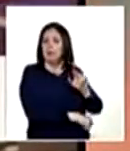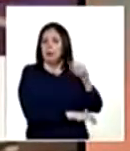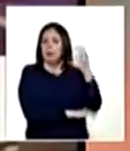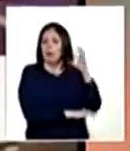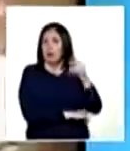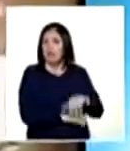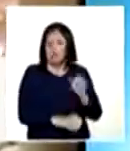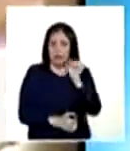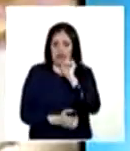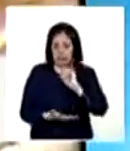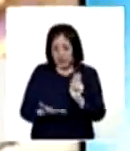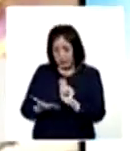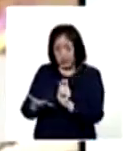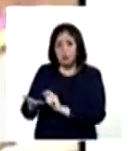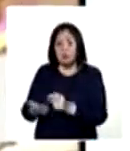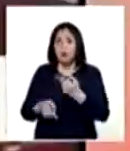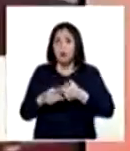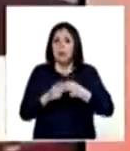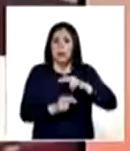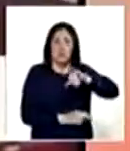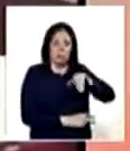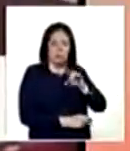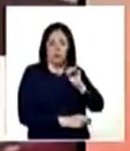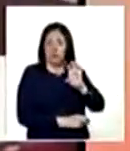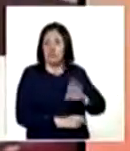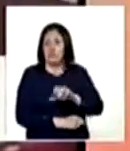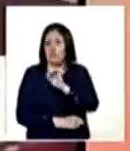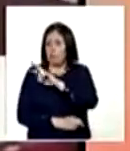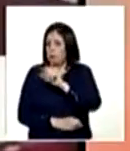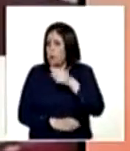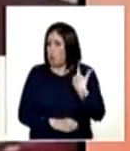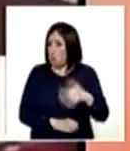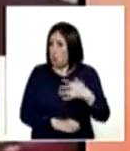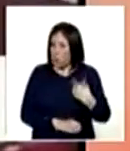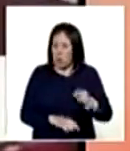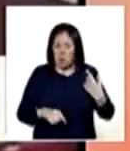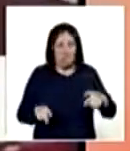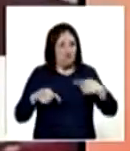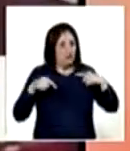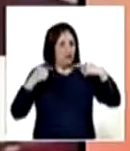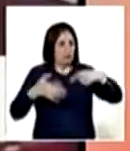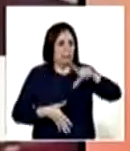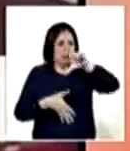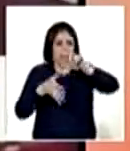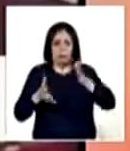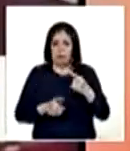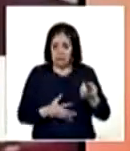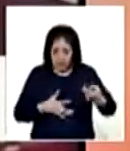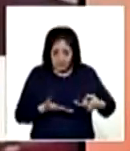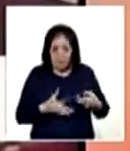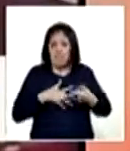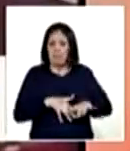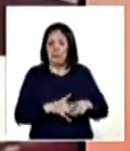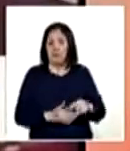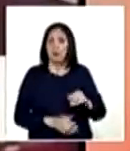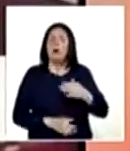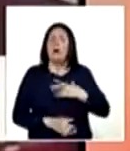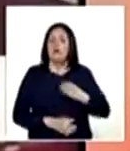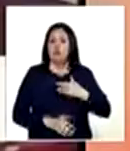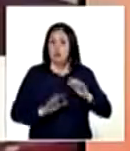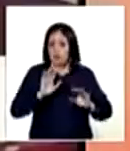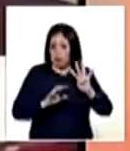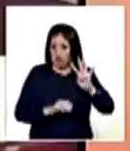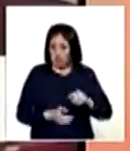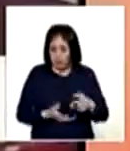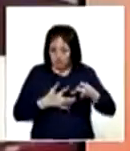y compositor Joe Arroyo, considerado uno de los mayores artistas de Latinoamérica. Él debutó de forma profesional de los 14 años, imagínense,